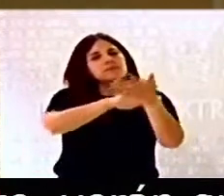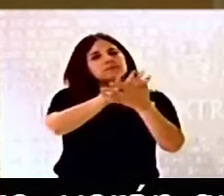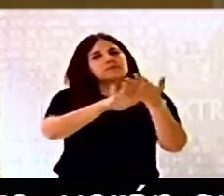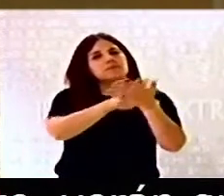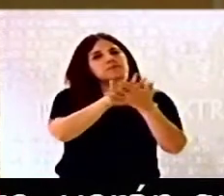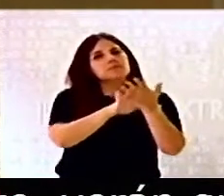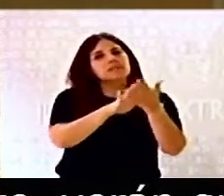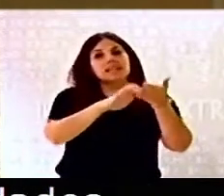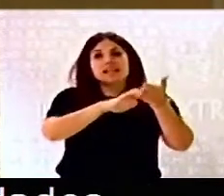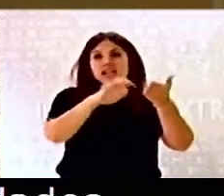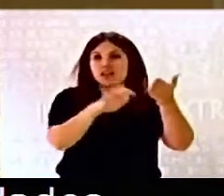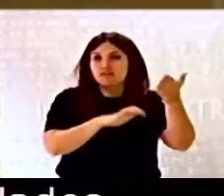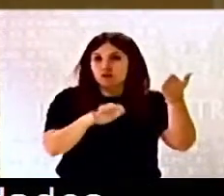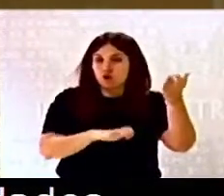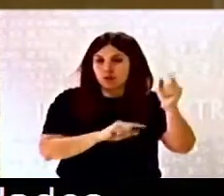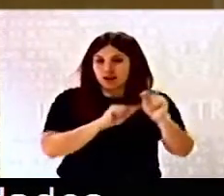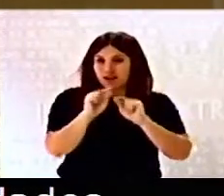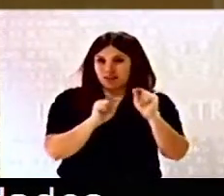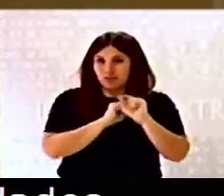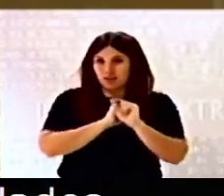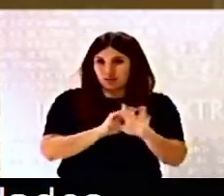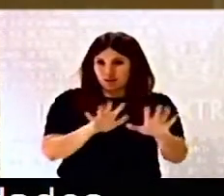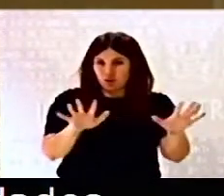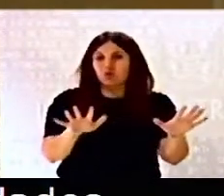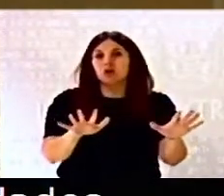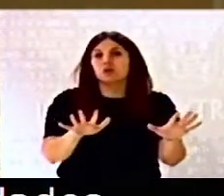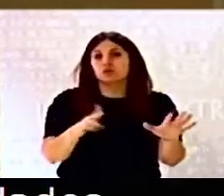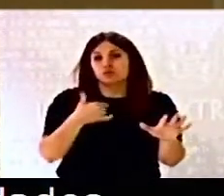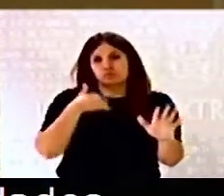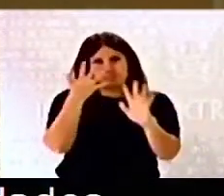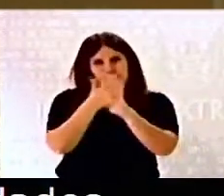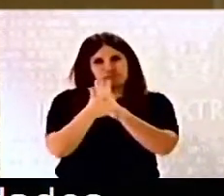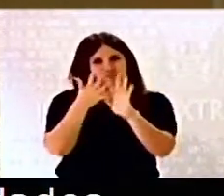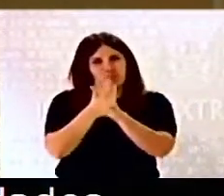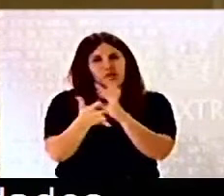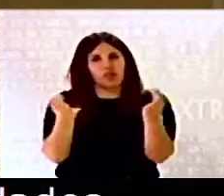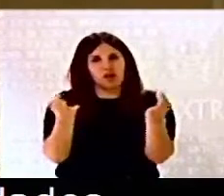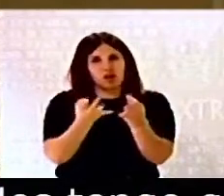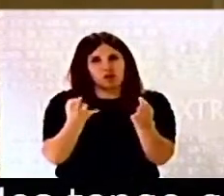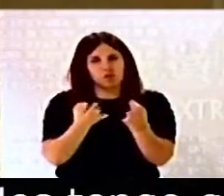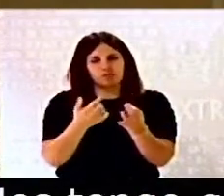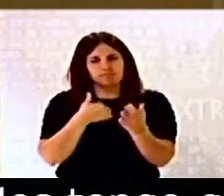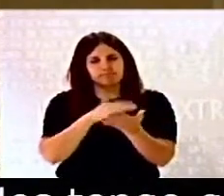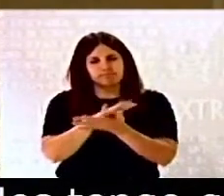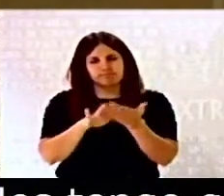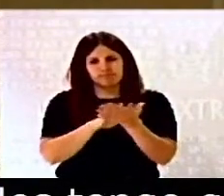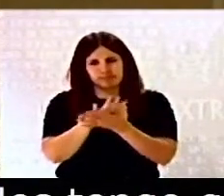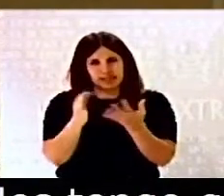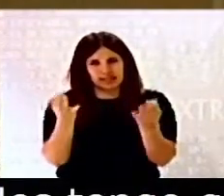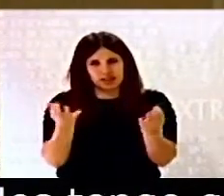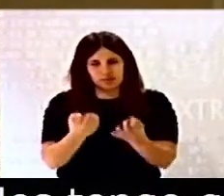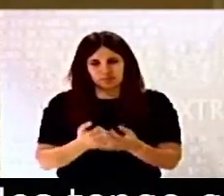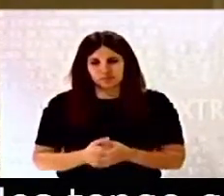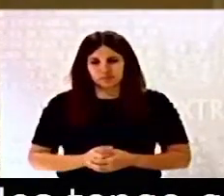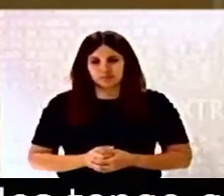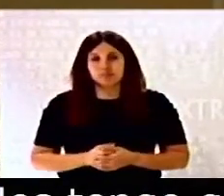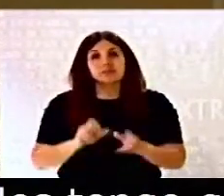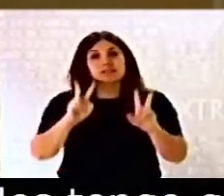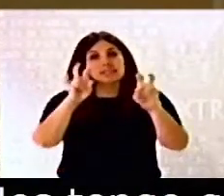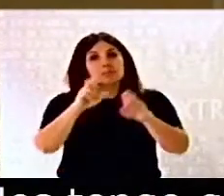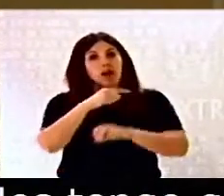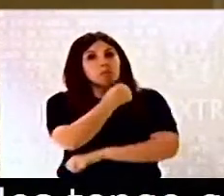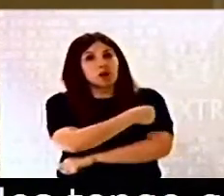al informe epidemiológico que les tengo que comentar, decirles que, con respecto a la